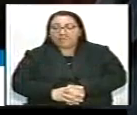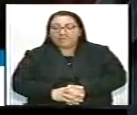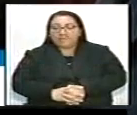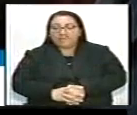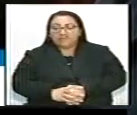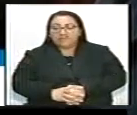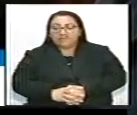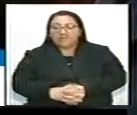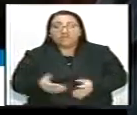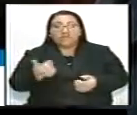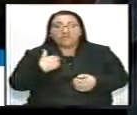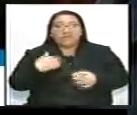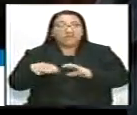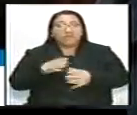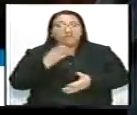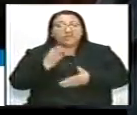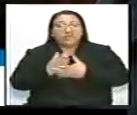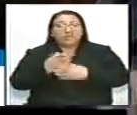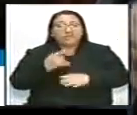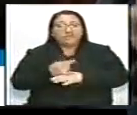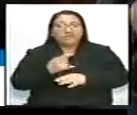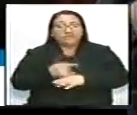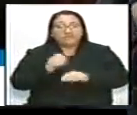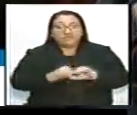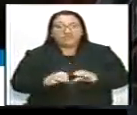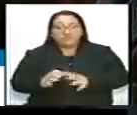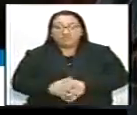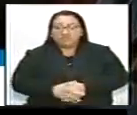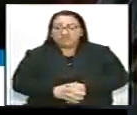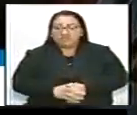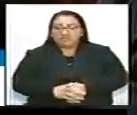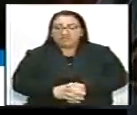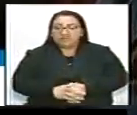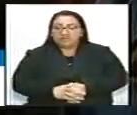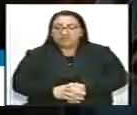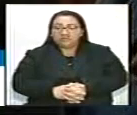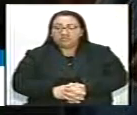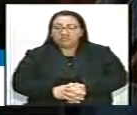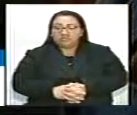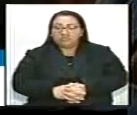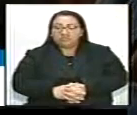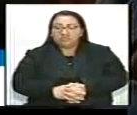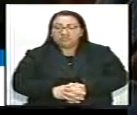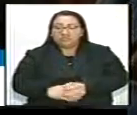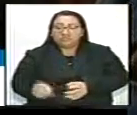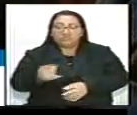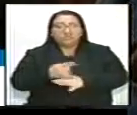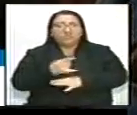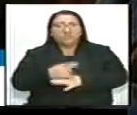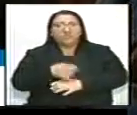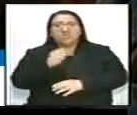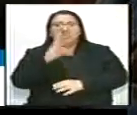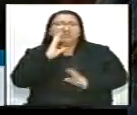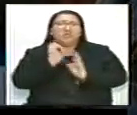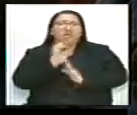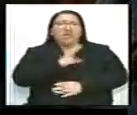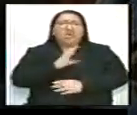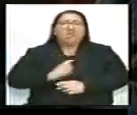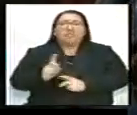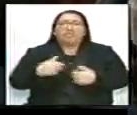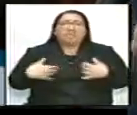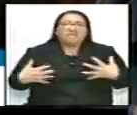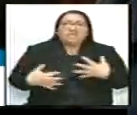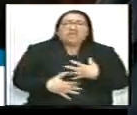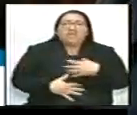están haciendo daño a la actividad. Entonces, no es un insulto, no es una ofensa decir, pues, que el gobierno no tenga